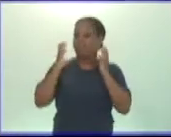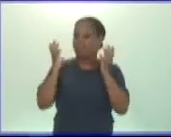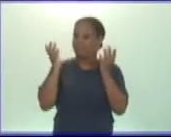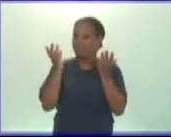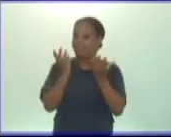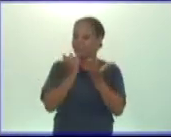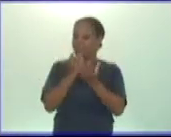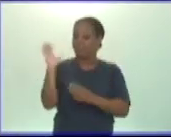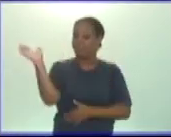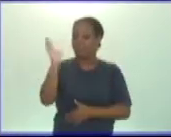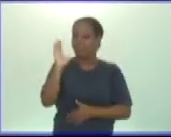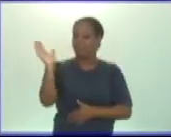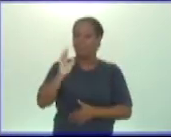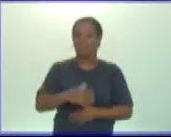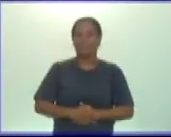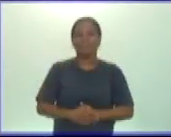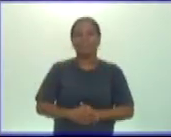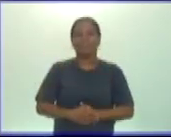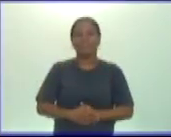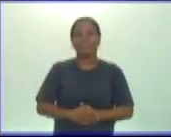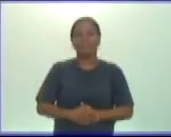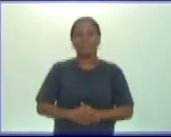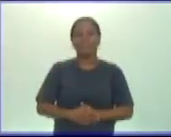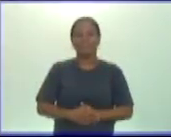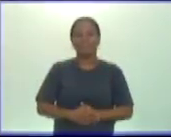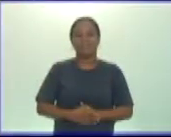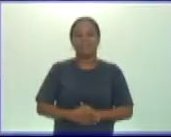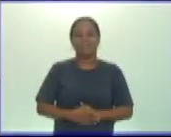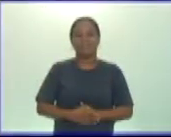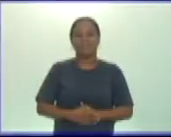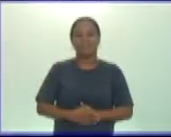se despide. Hasta la próxima.